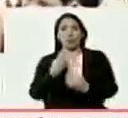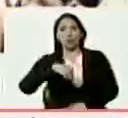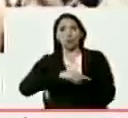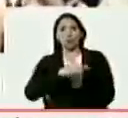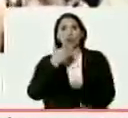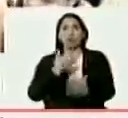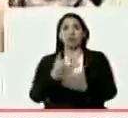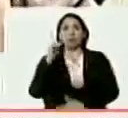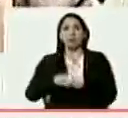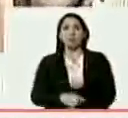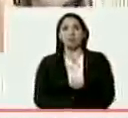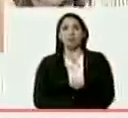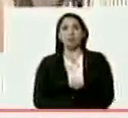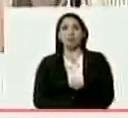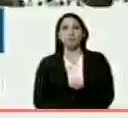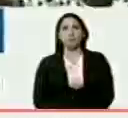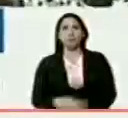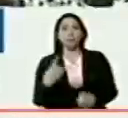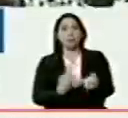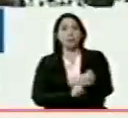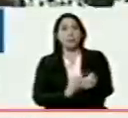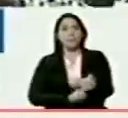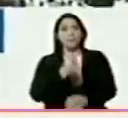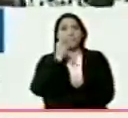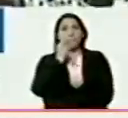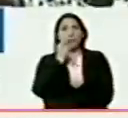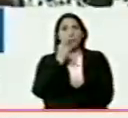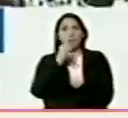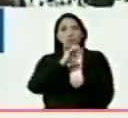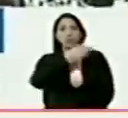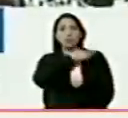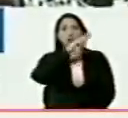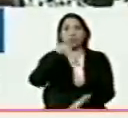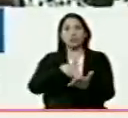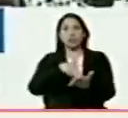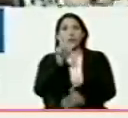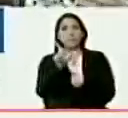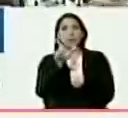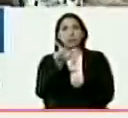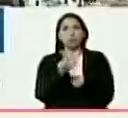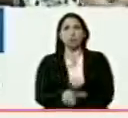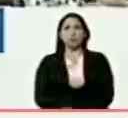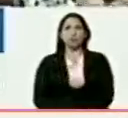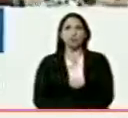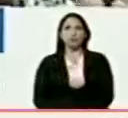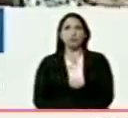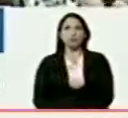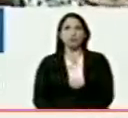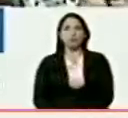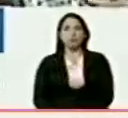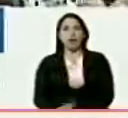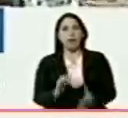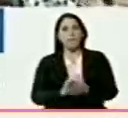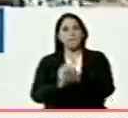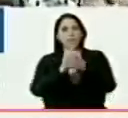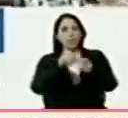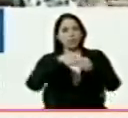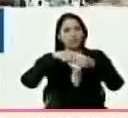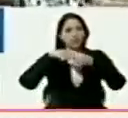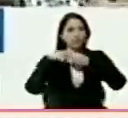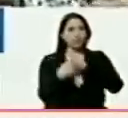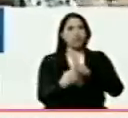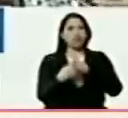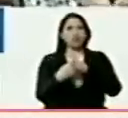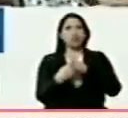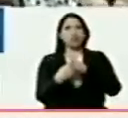agradecer también a los hermanos y hermanas de la Dirección Nacional del Partido Socialista Unido de Venezuela, a los compañeros del Gran Polo Patriótico,